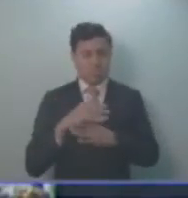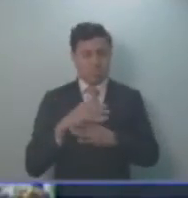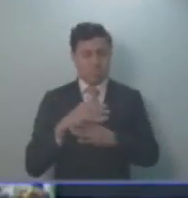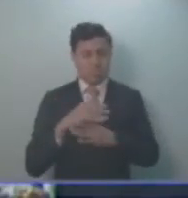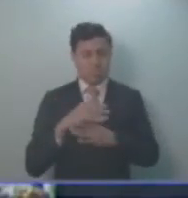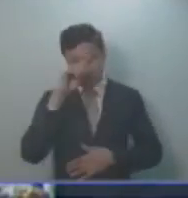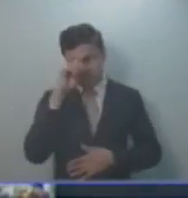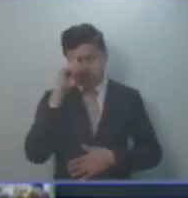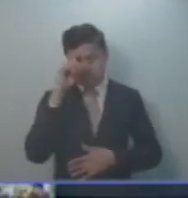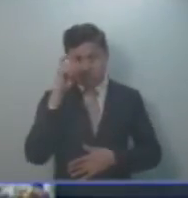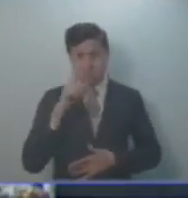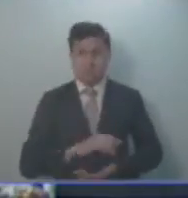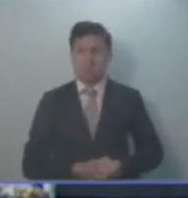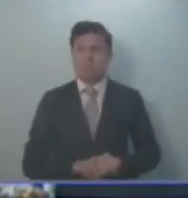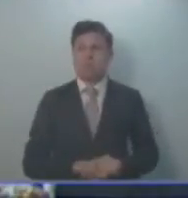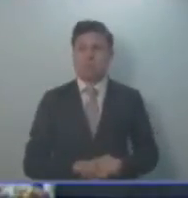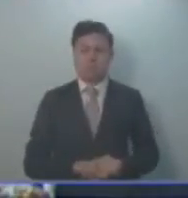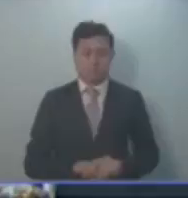de Trabajo.